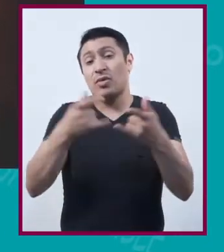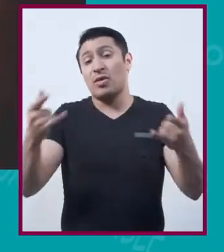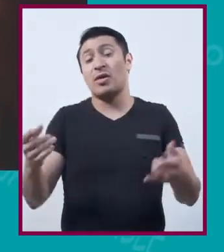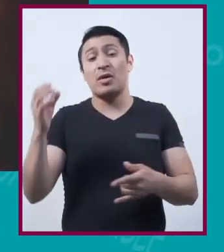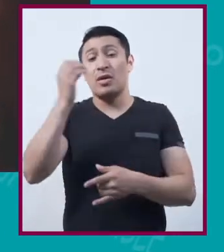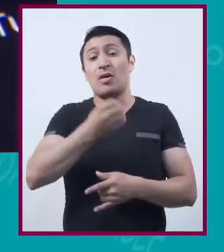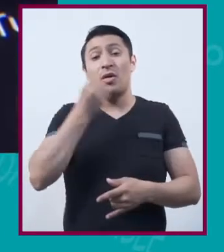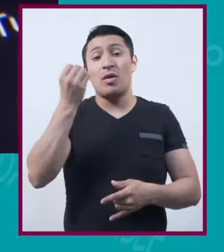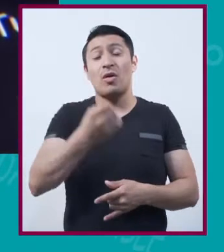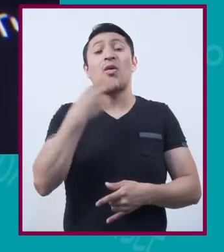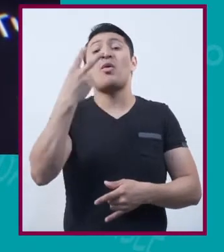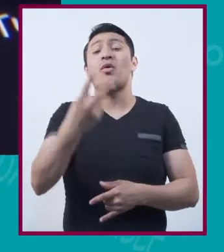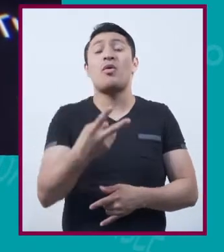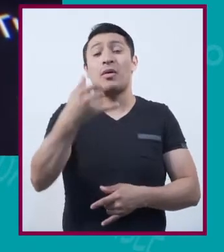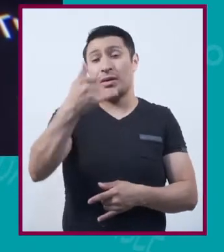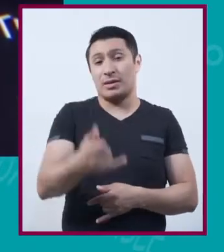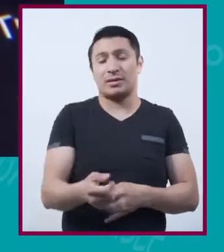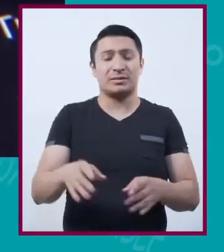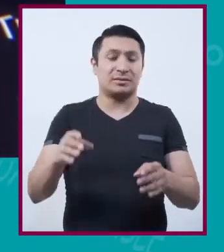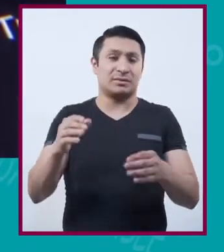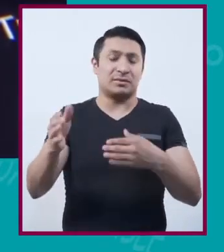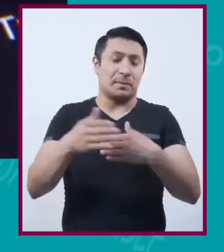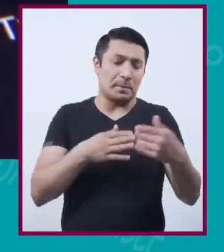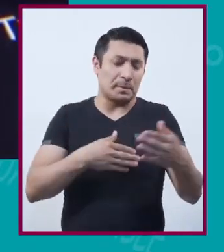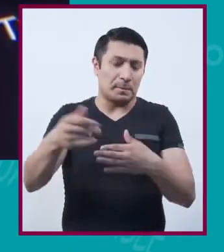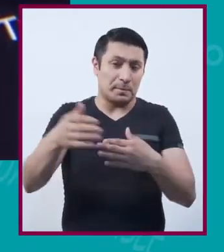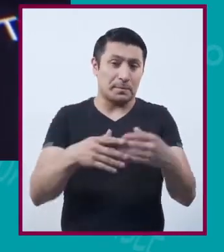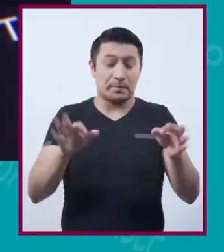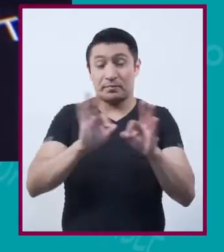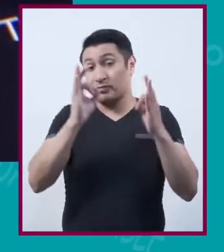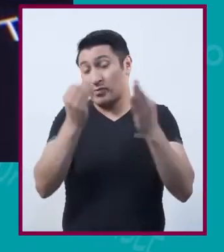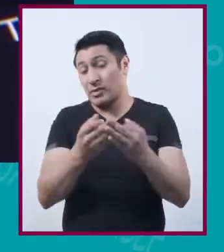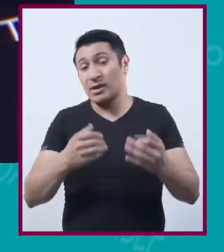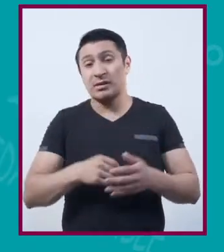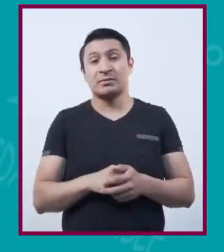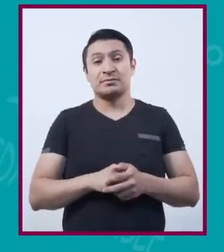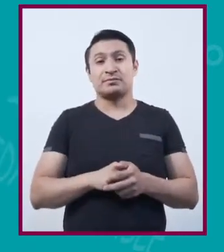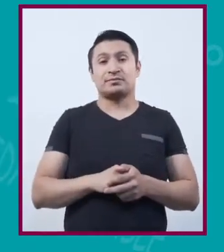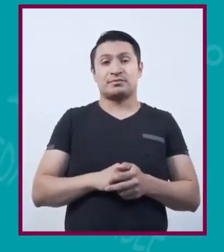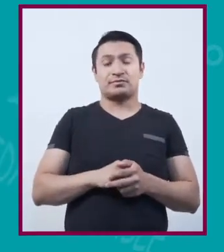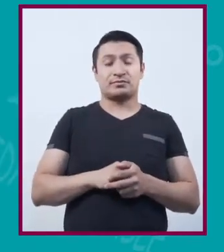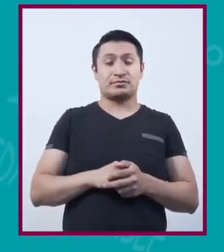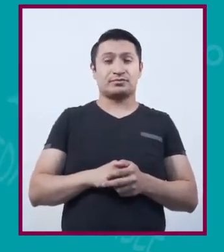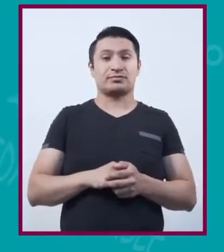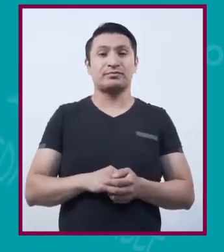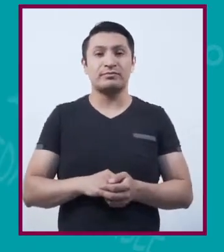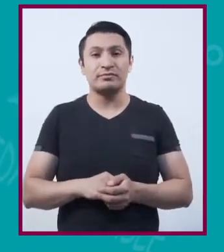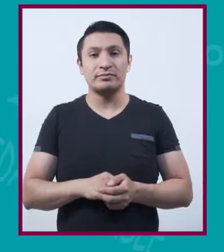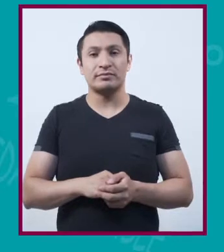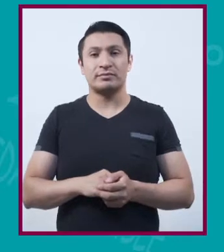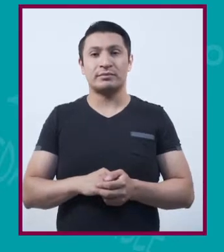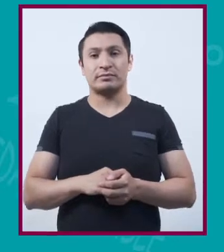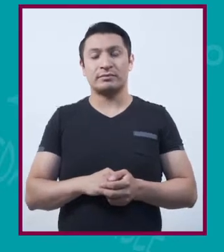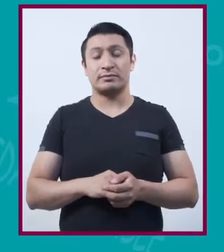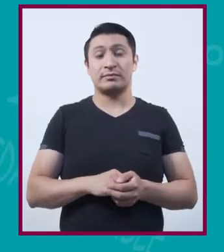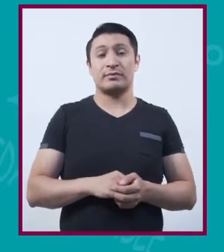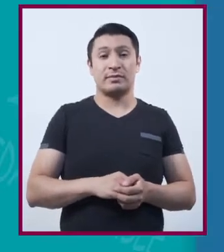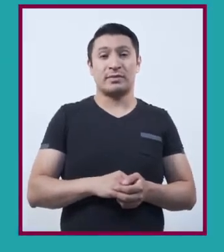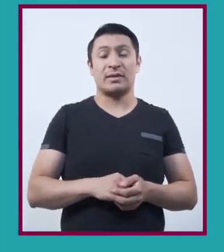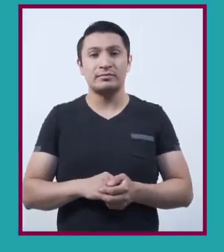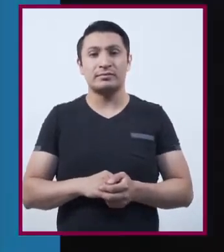como la historia oral y la crónica con un sentido mucho más moderno. ¿Qué enmarca cada una de estas